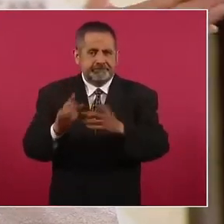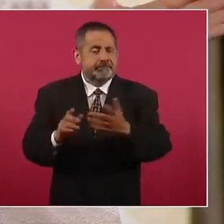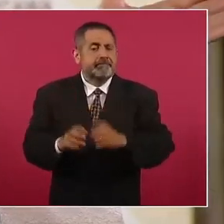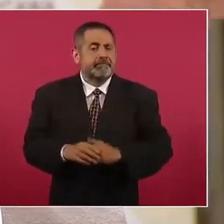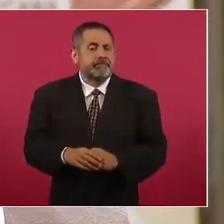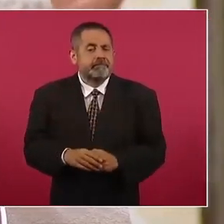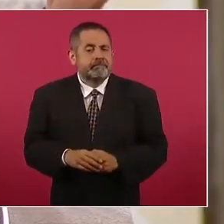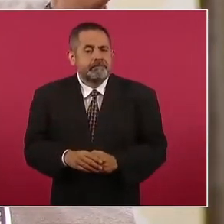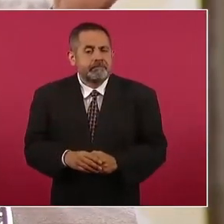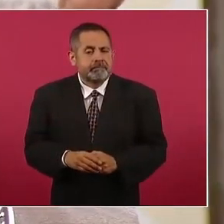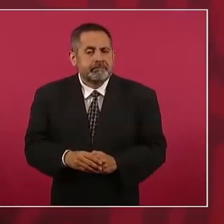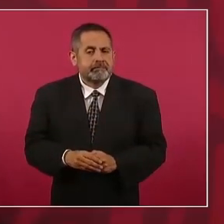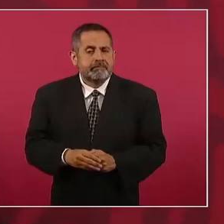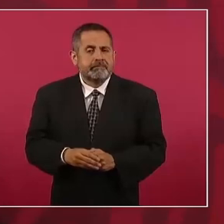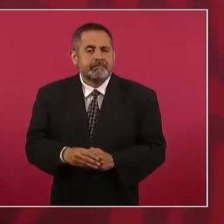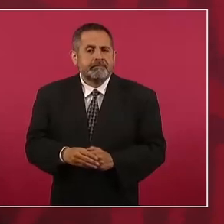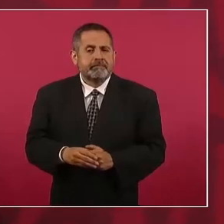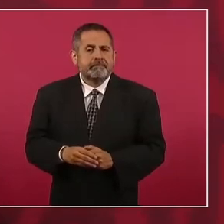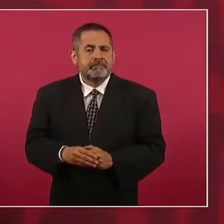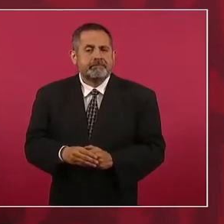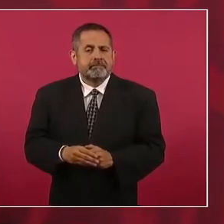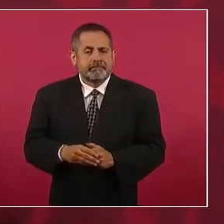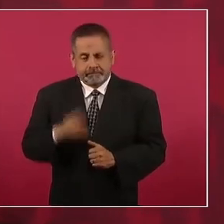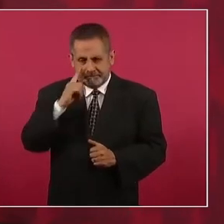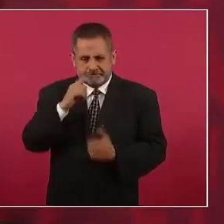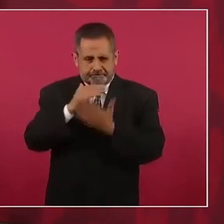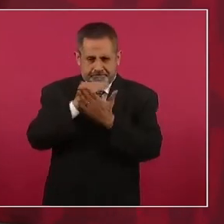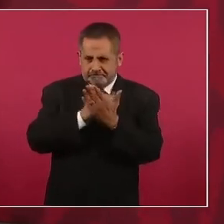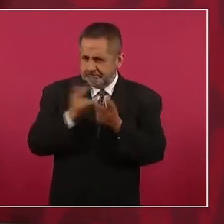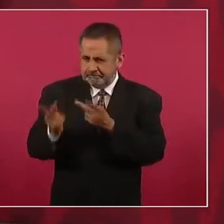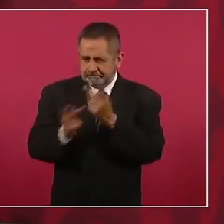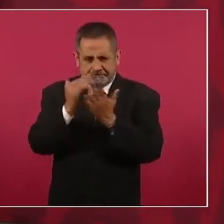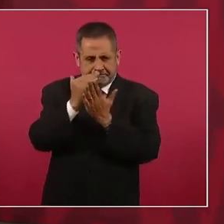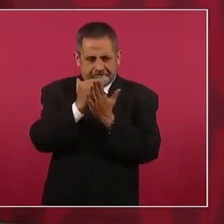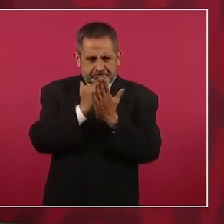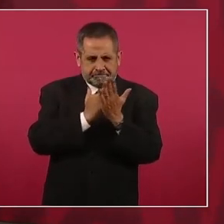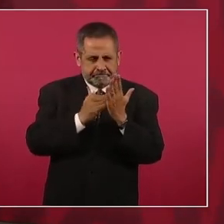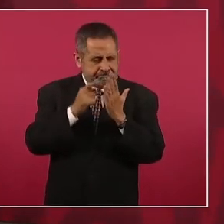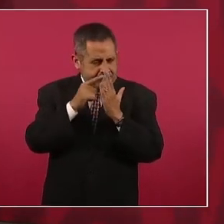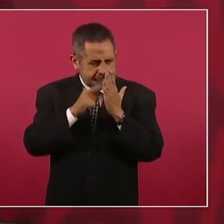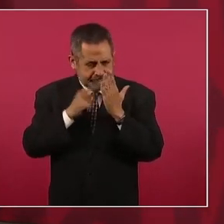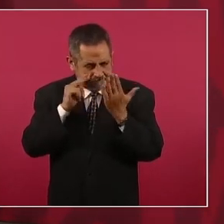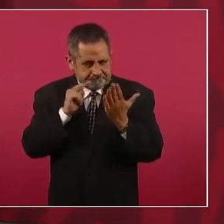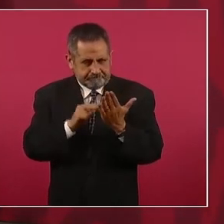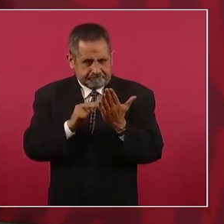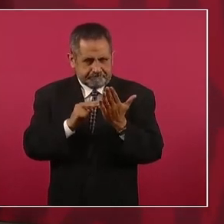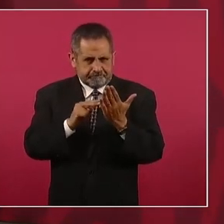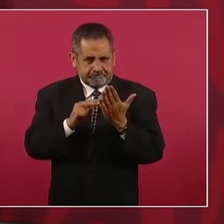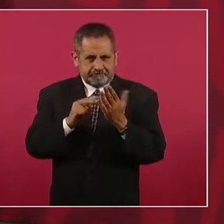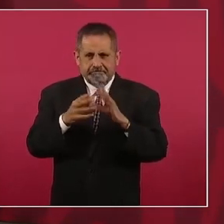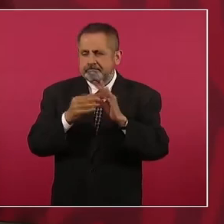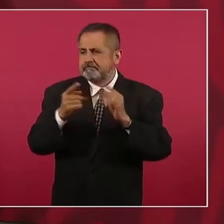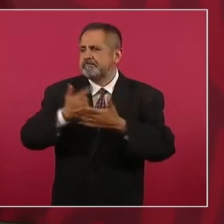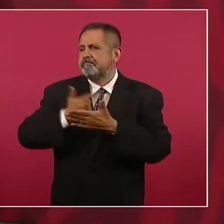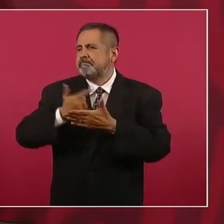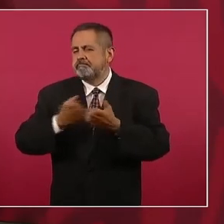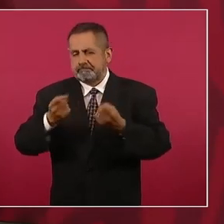vean una encuesta Y ahorita vamos a hacer una